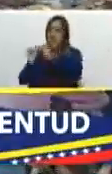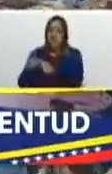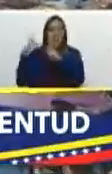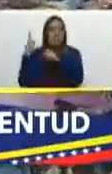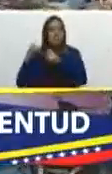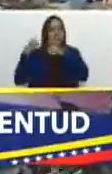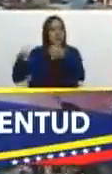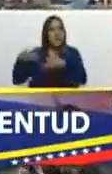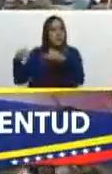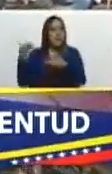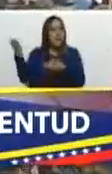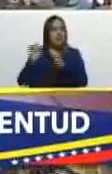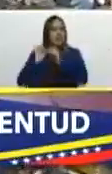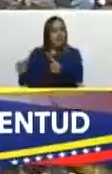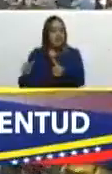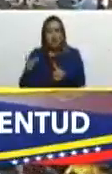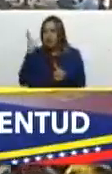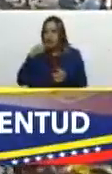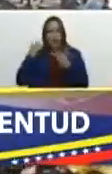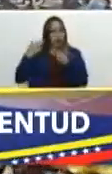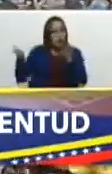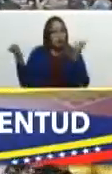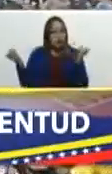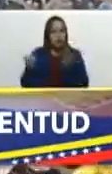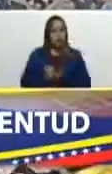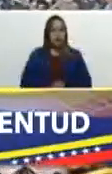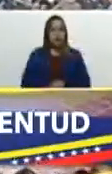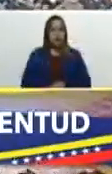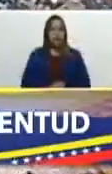siempre. No hay excusa.